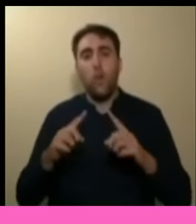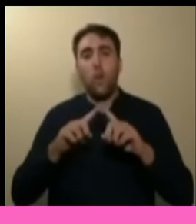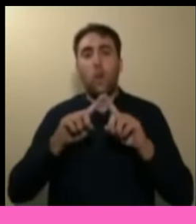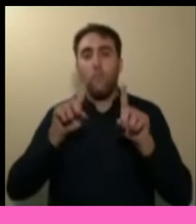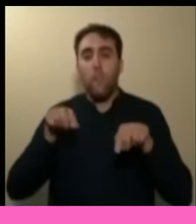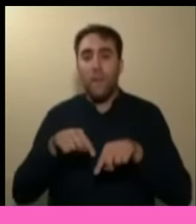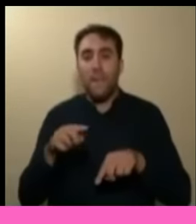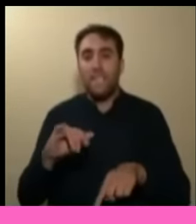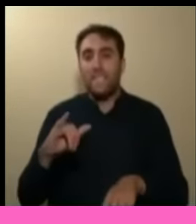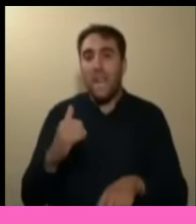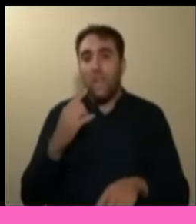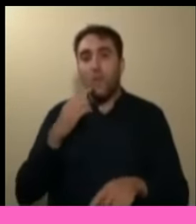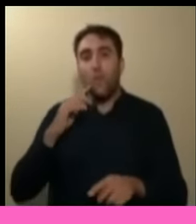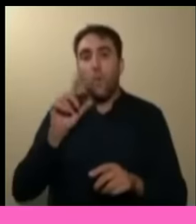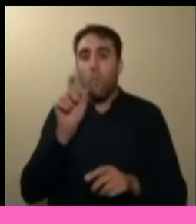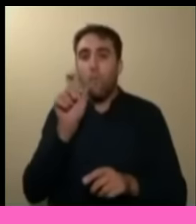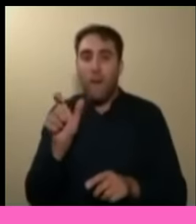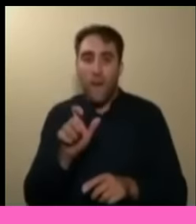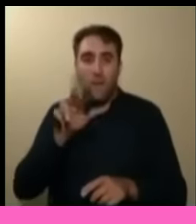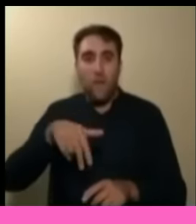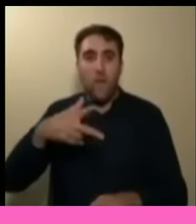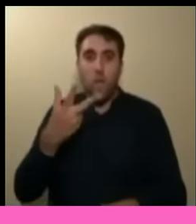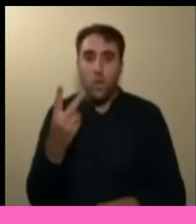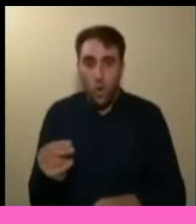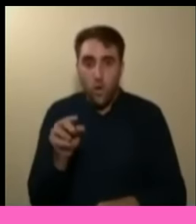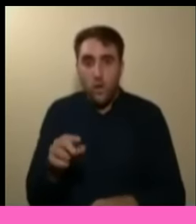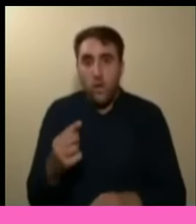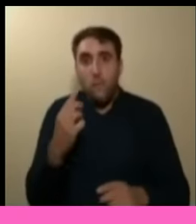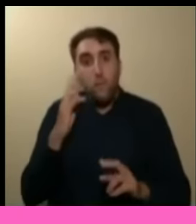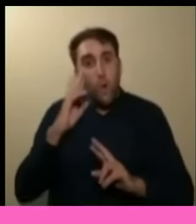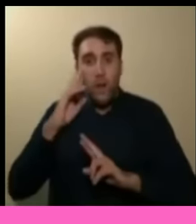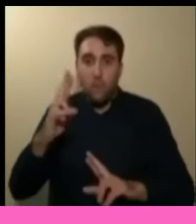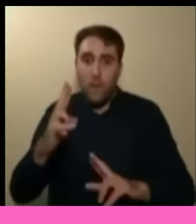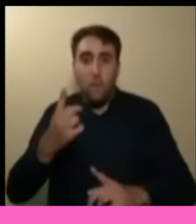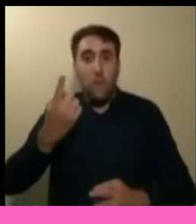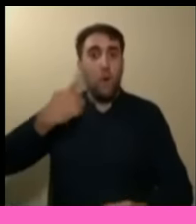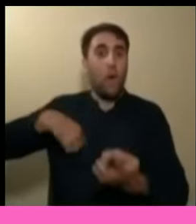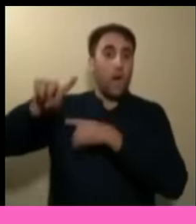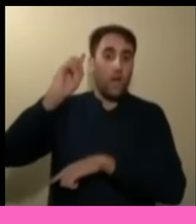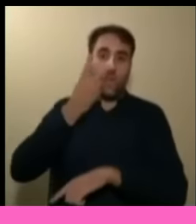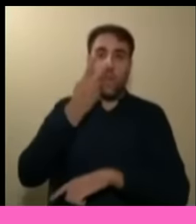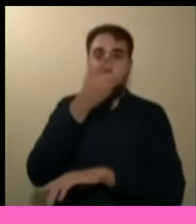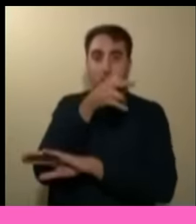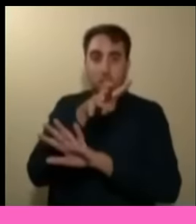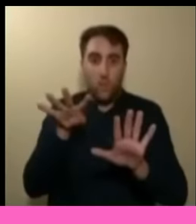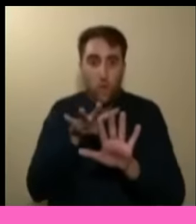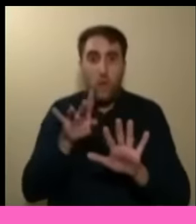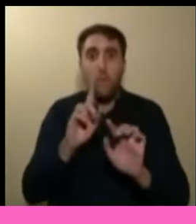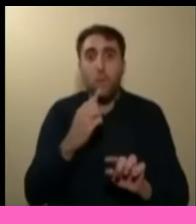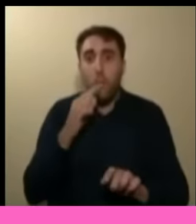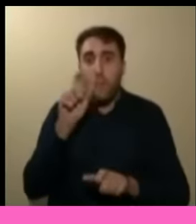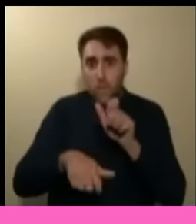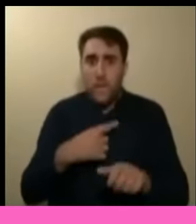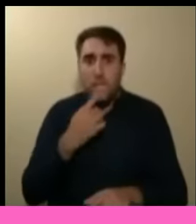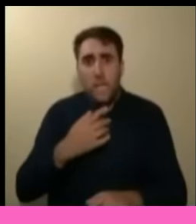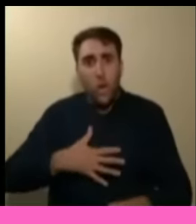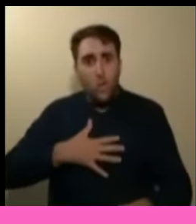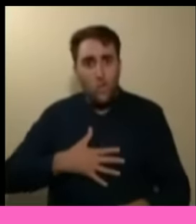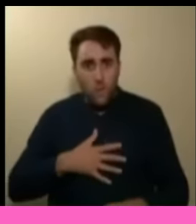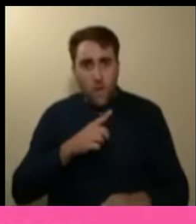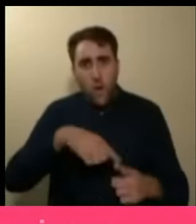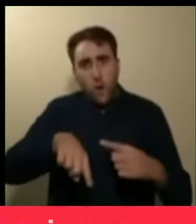ciudadanía a votar el no, es que se respete la voluntad popular surgida de las elecciones democráticas de noviembre del 19 y